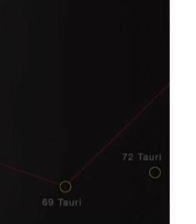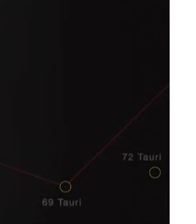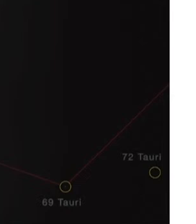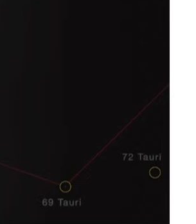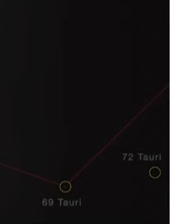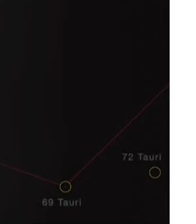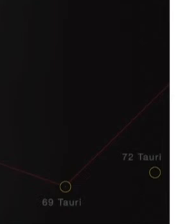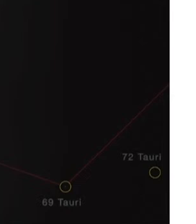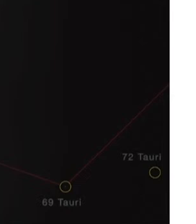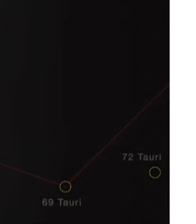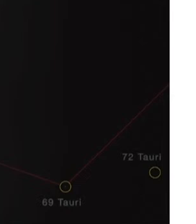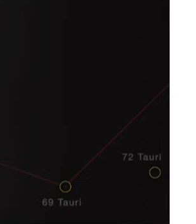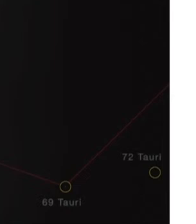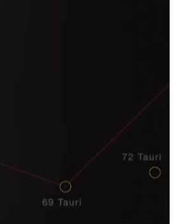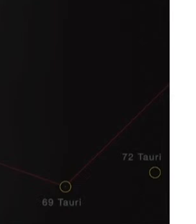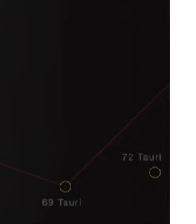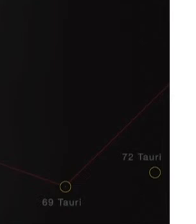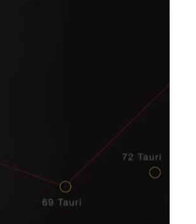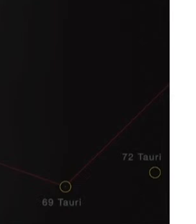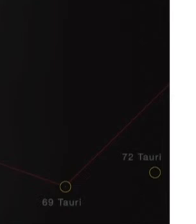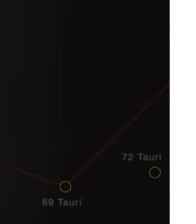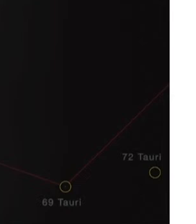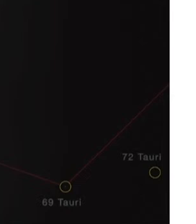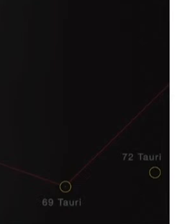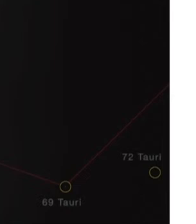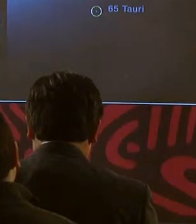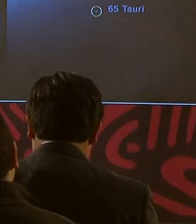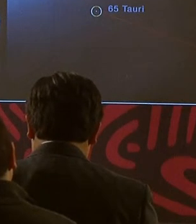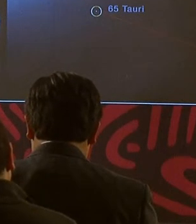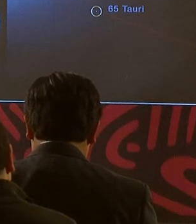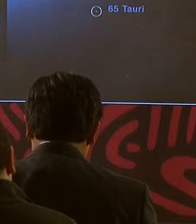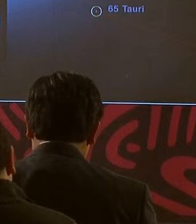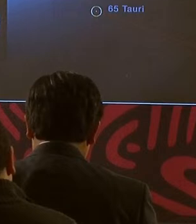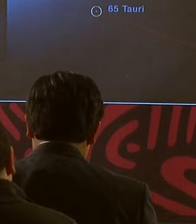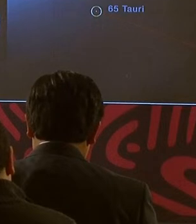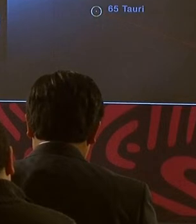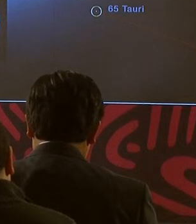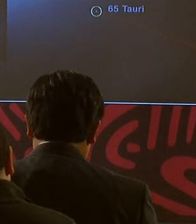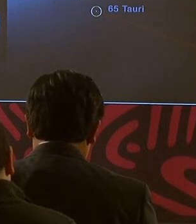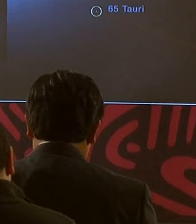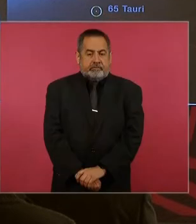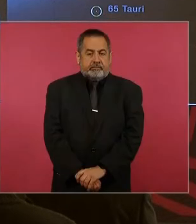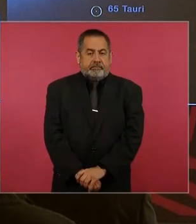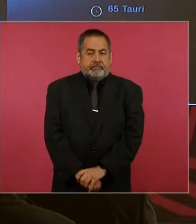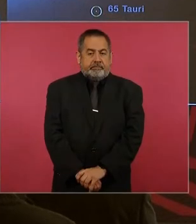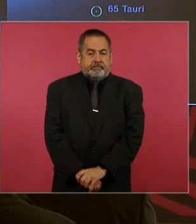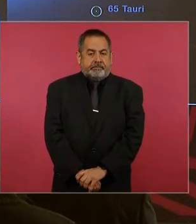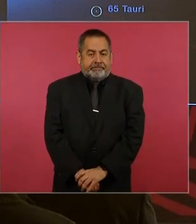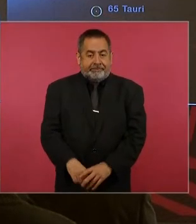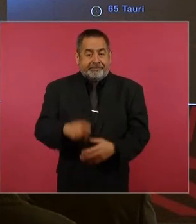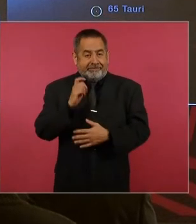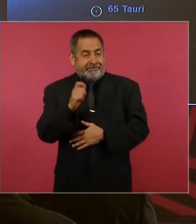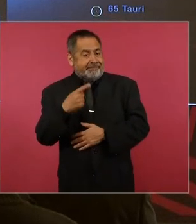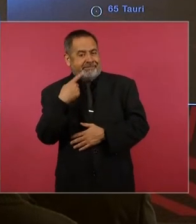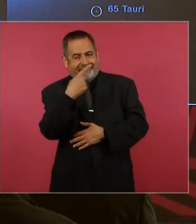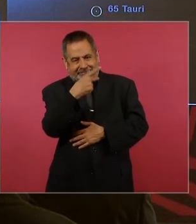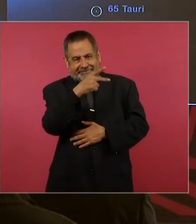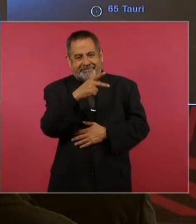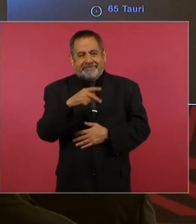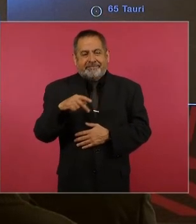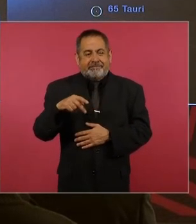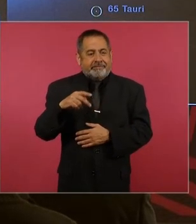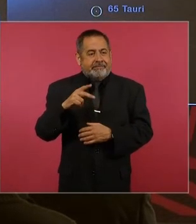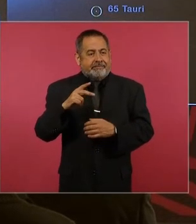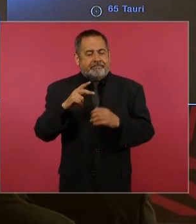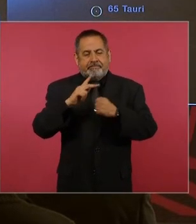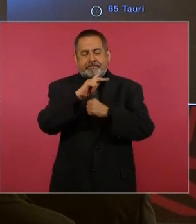Luna que se llama Fobos, que gira en torno a Marte, alrededor de unos 6.000 kilómetros de la superficie marciana. Es una lunita pequeña que tiene forma